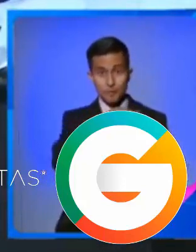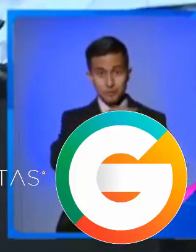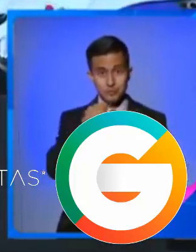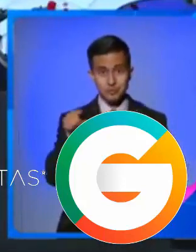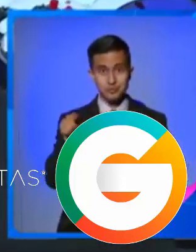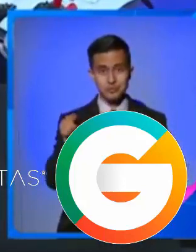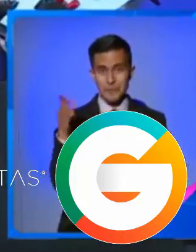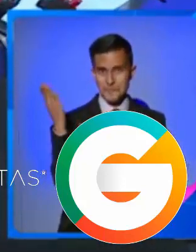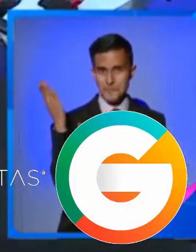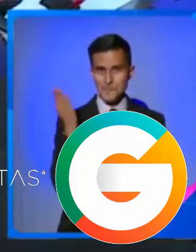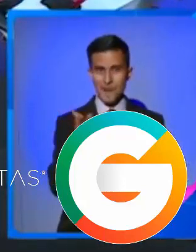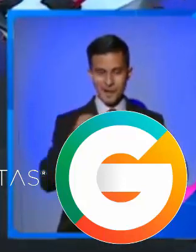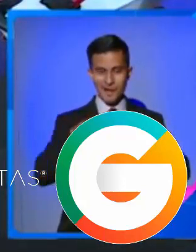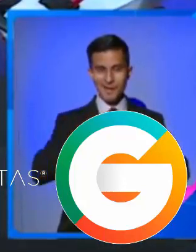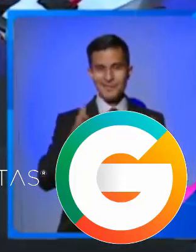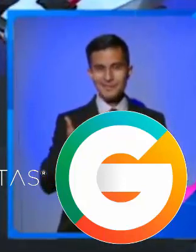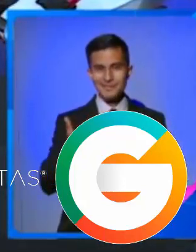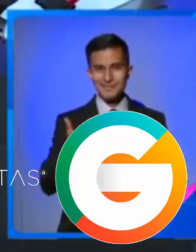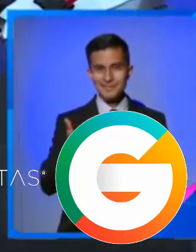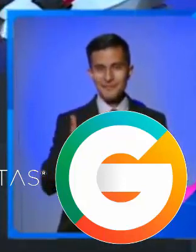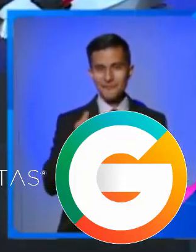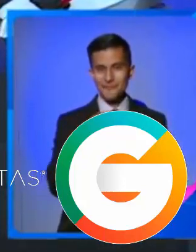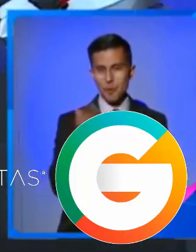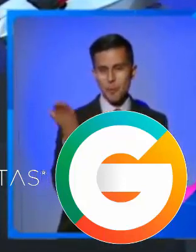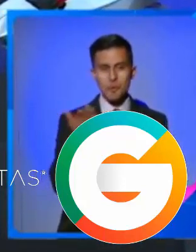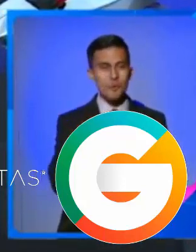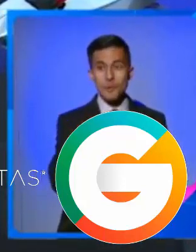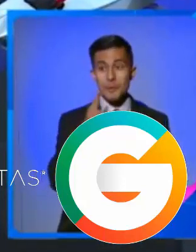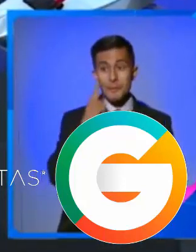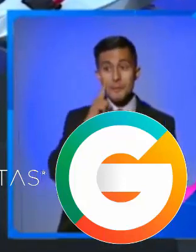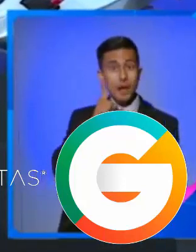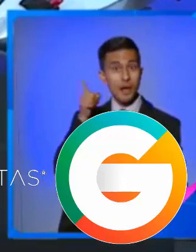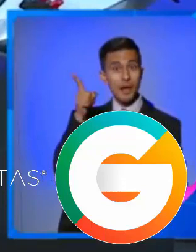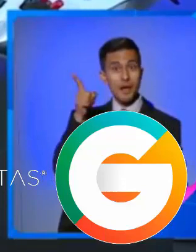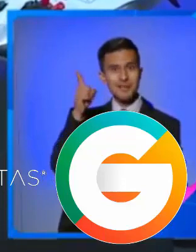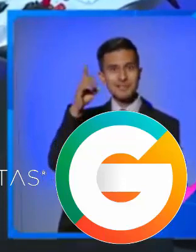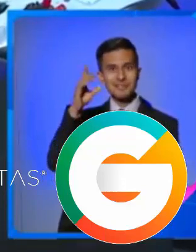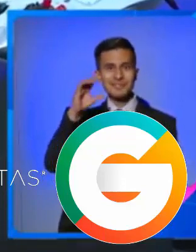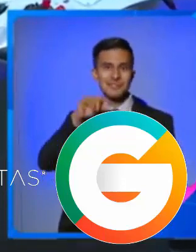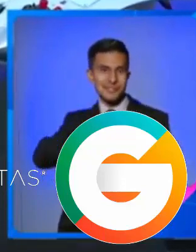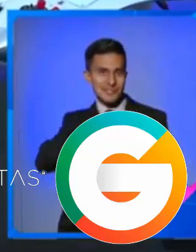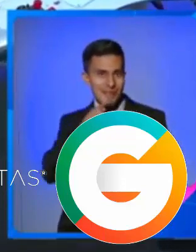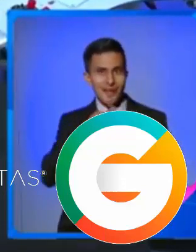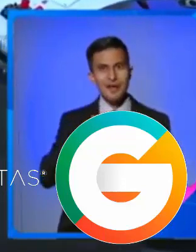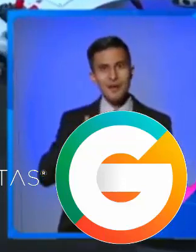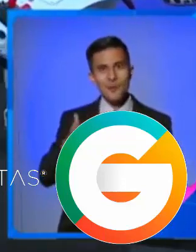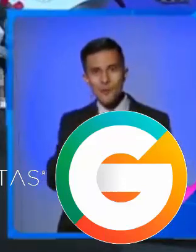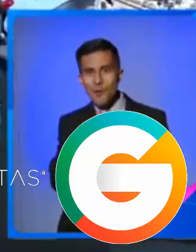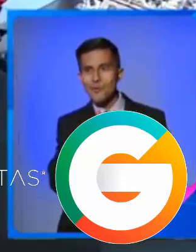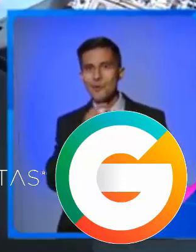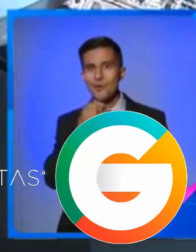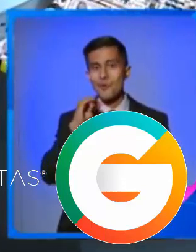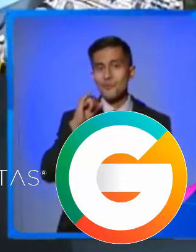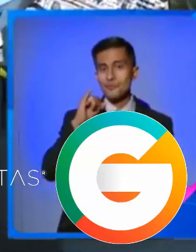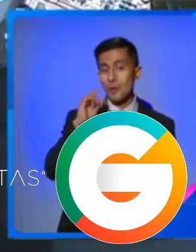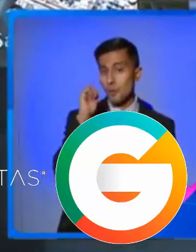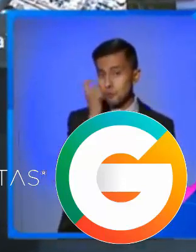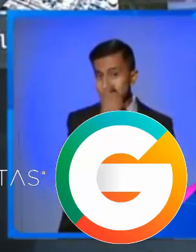ustedes vinieron a este informe. Por ahí podemos ver ya Celaya, Guanajuato, Irapuato,